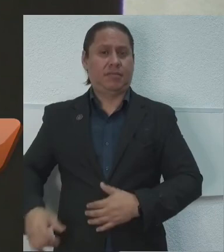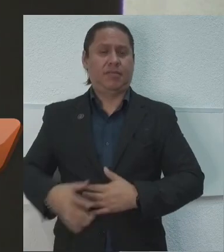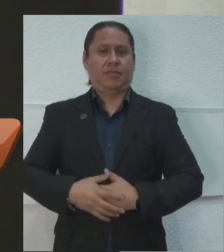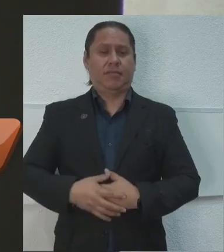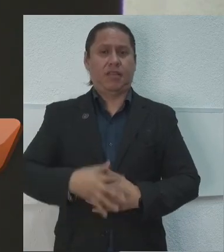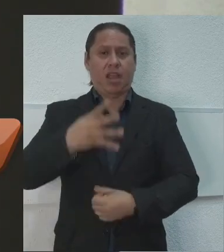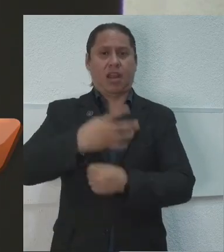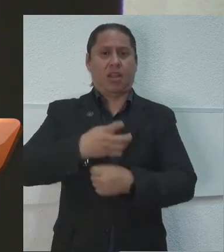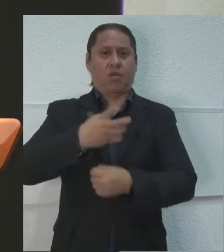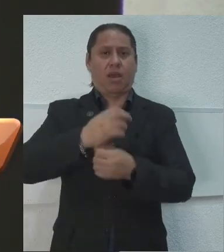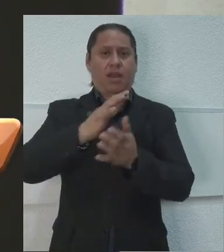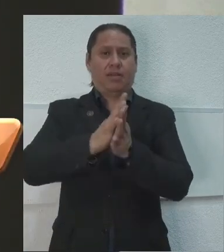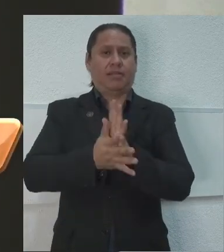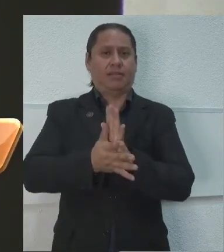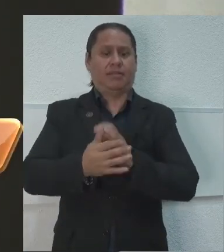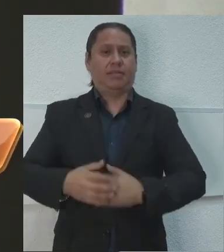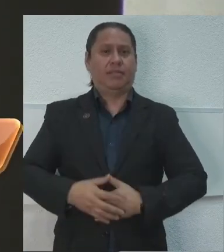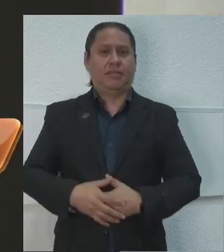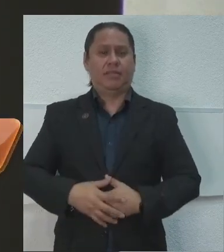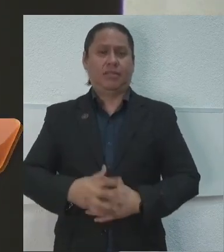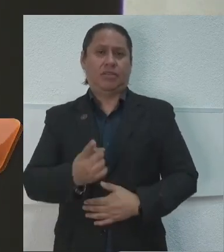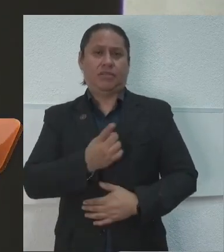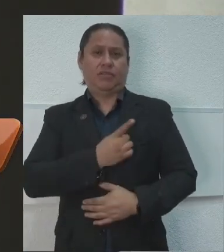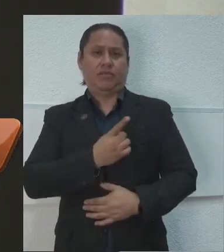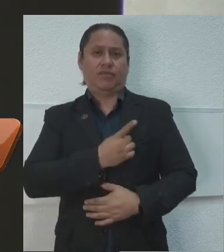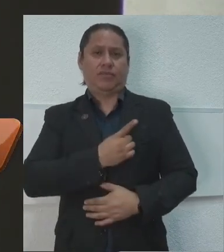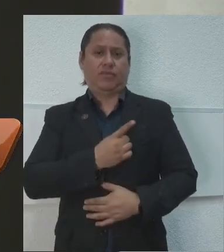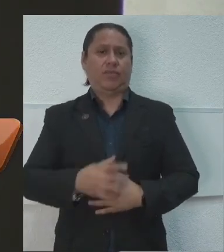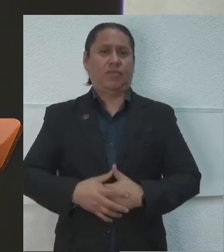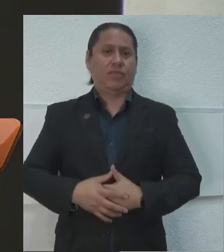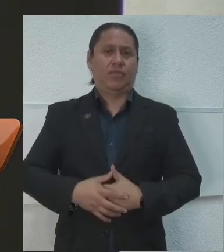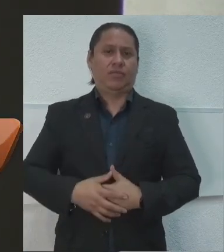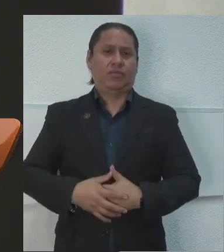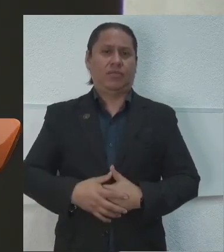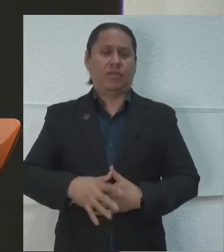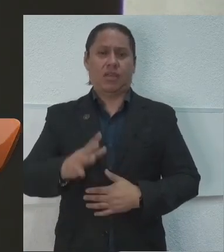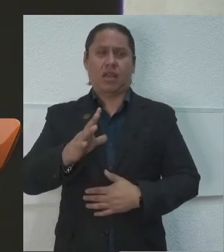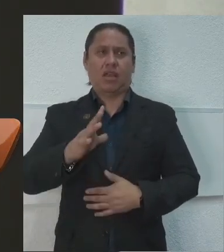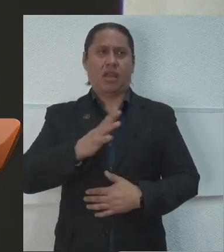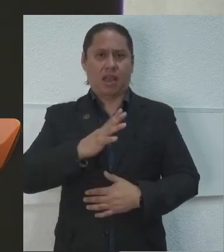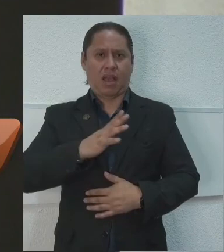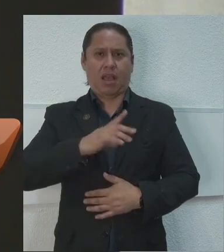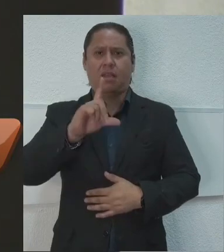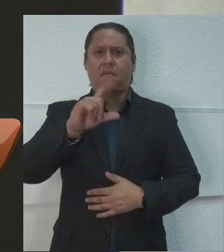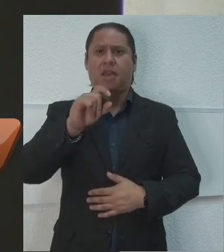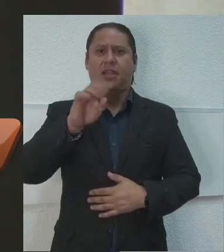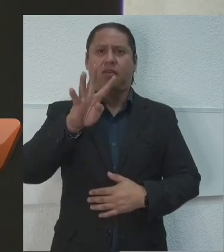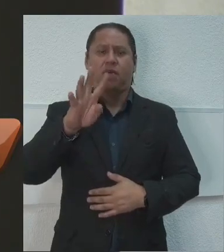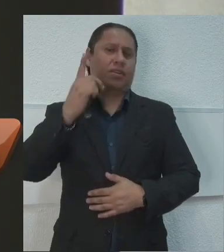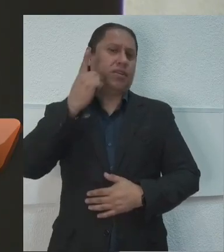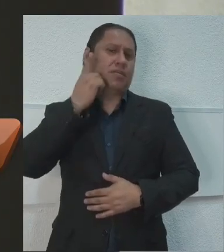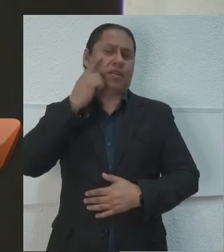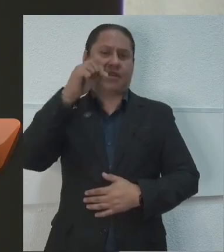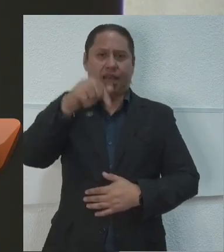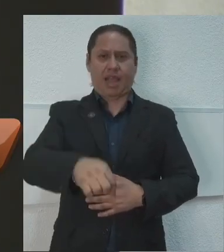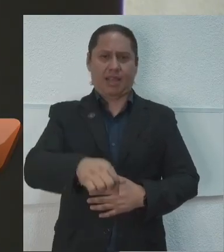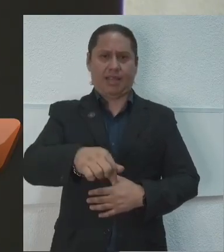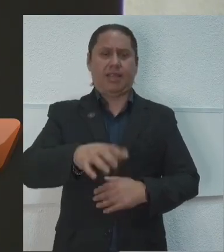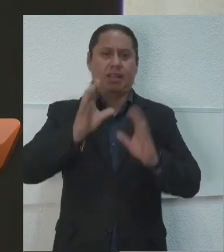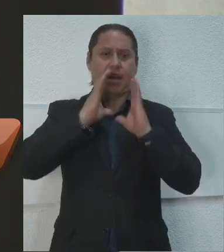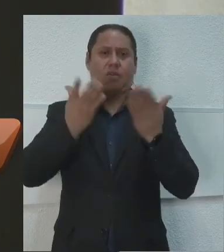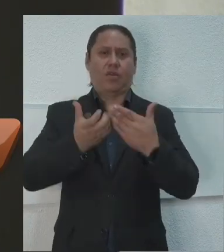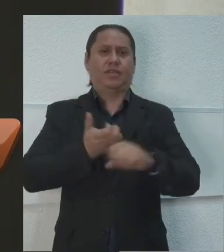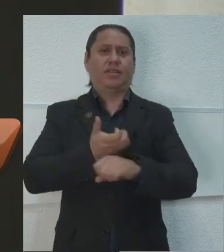de la Cuarta Transformación, que solo hubieran 24 diputados en esta Cámara del Congreso del